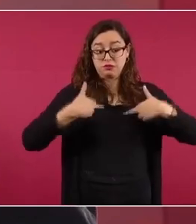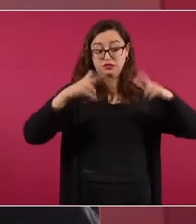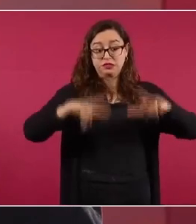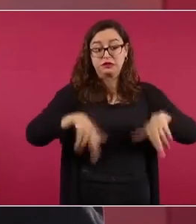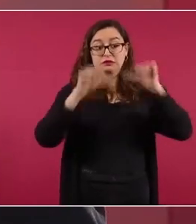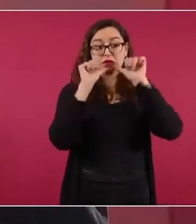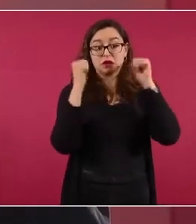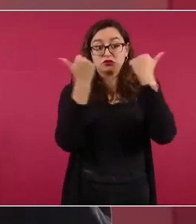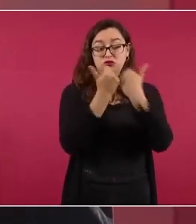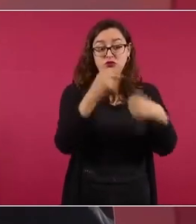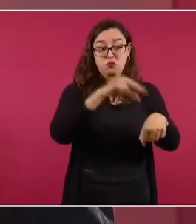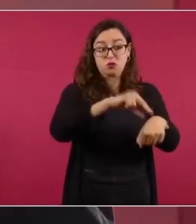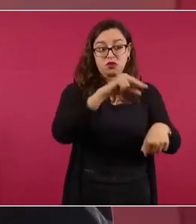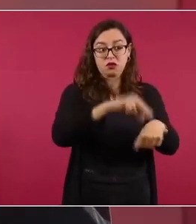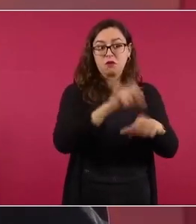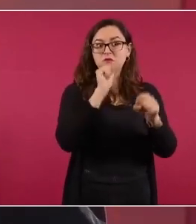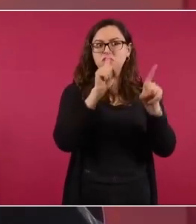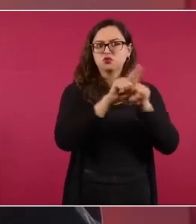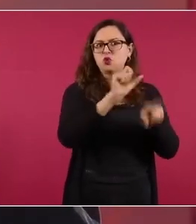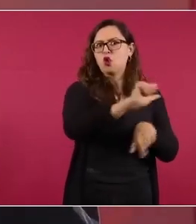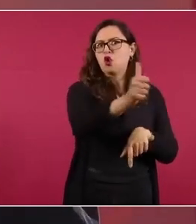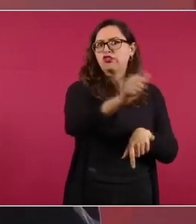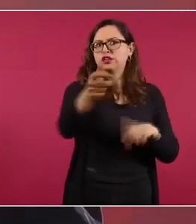y como dos o tres casos así.